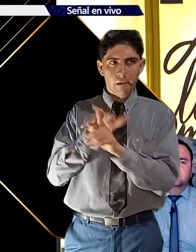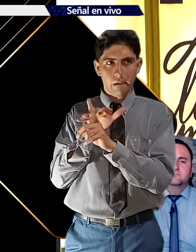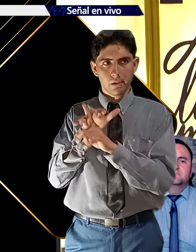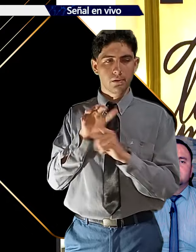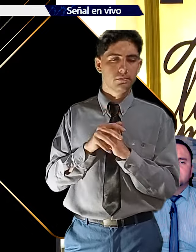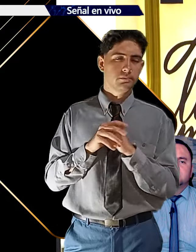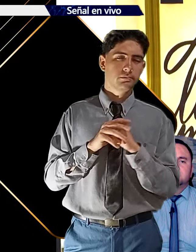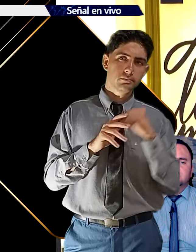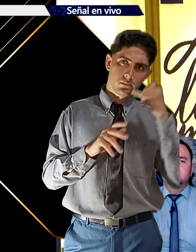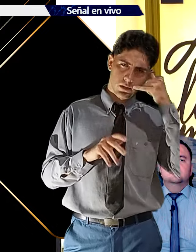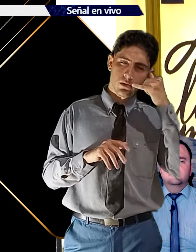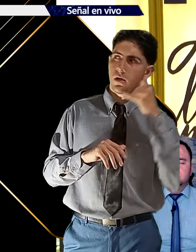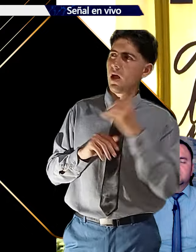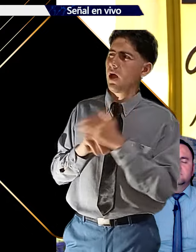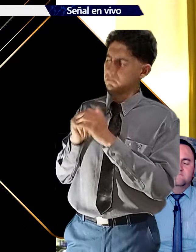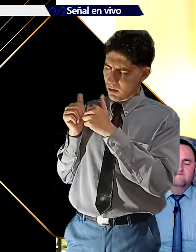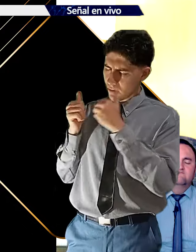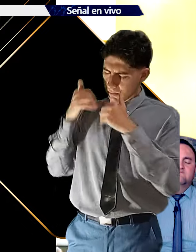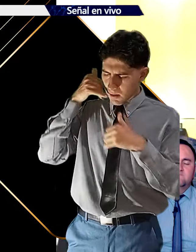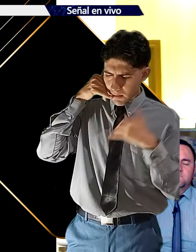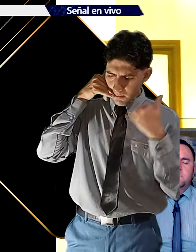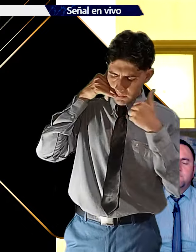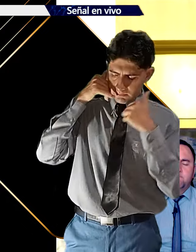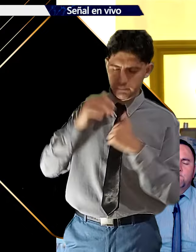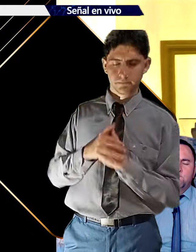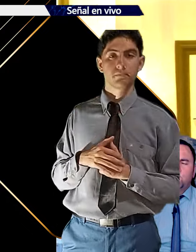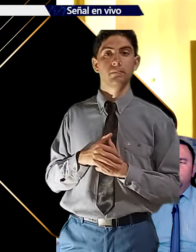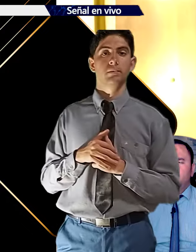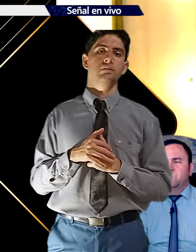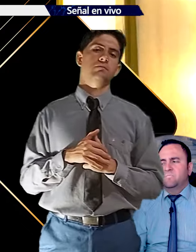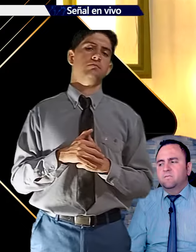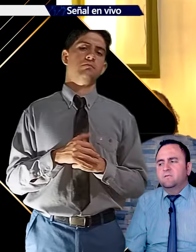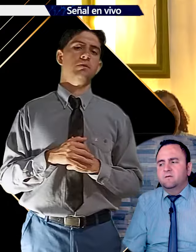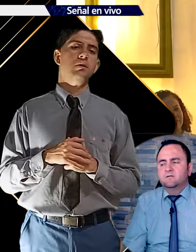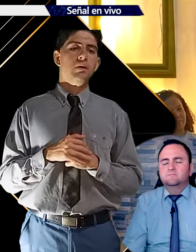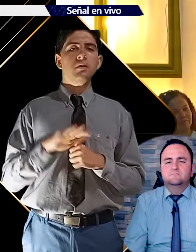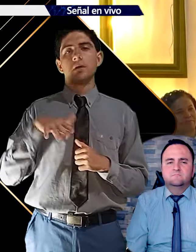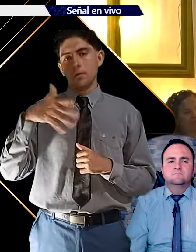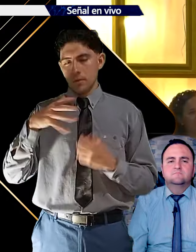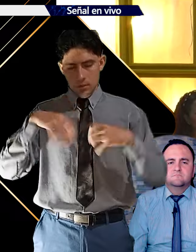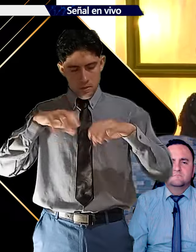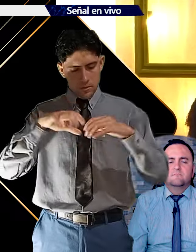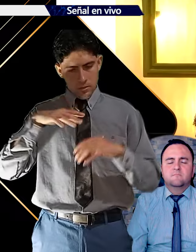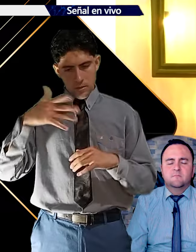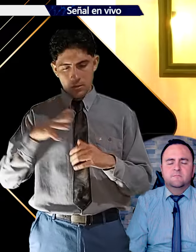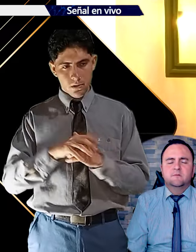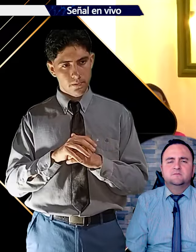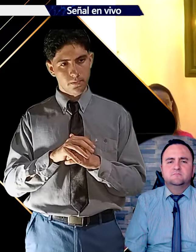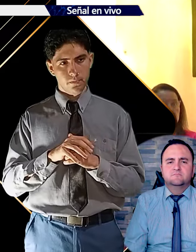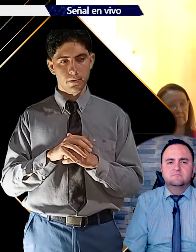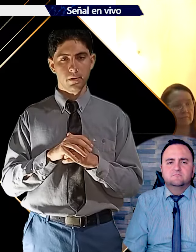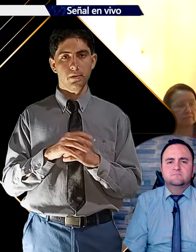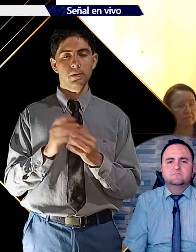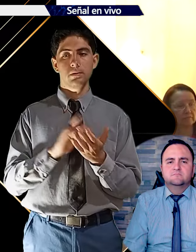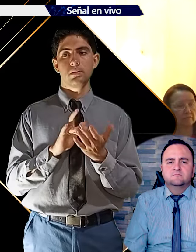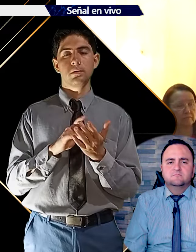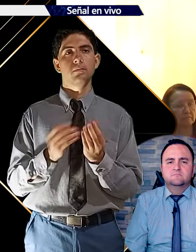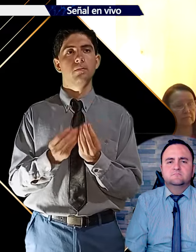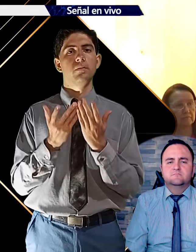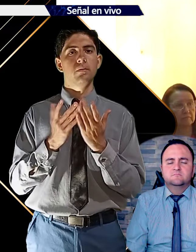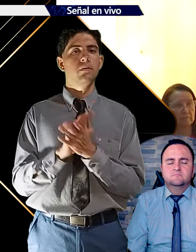grupo charlando, no hay problema. Me dijo, listo, hermana. Bueno, en fin. Cuando yo llego a la 6 ya para el culto, entonces la presidenta me dice, no,